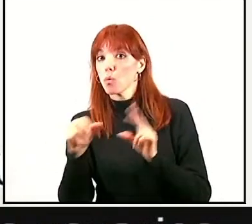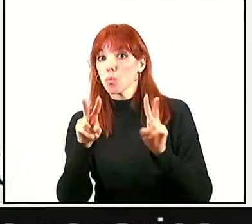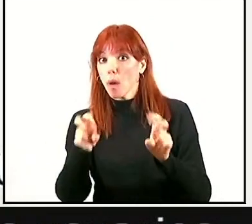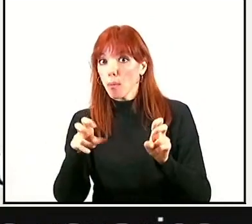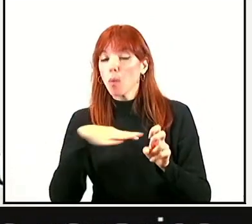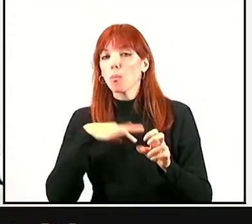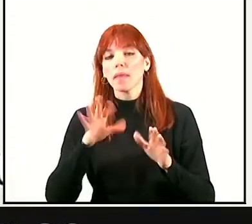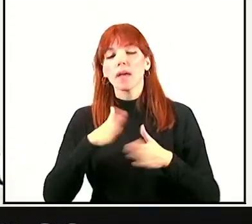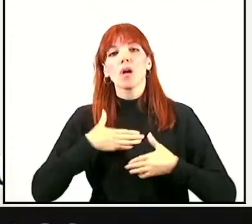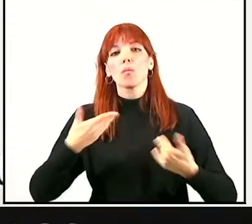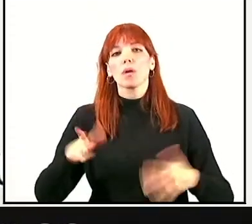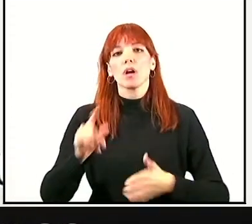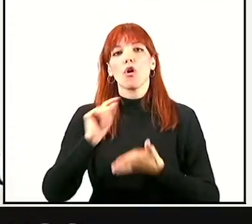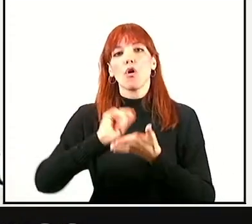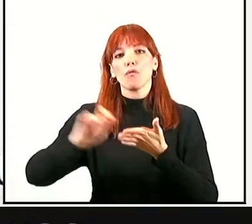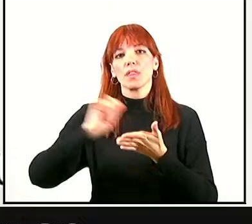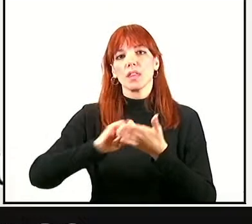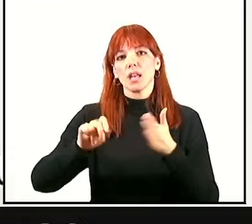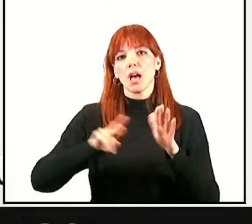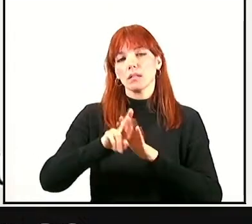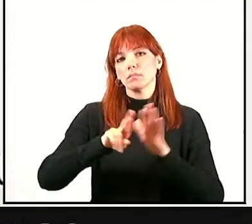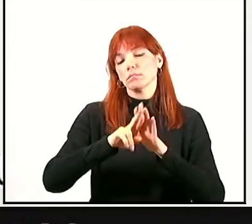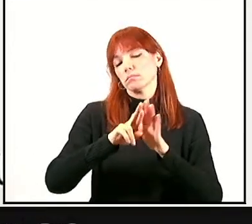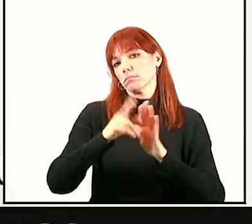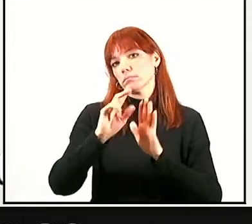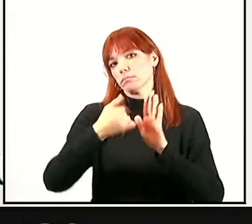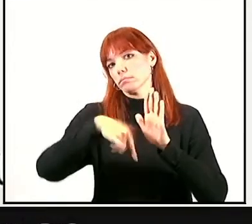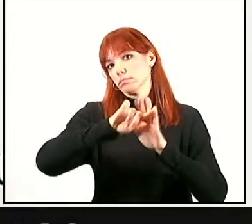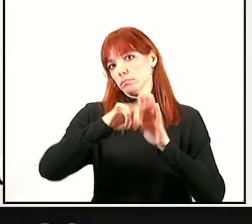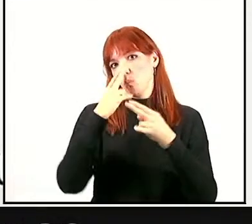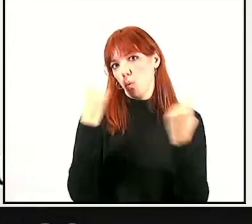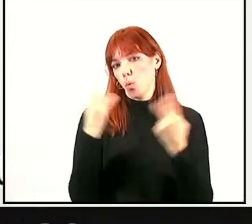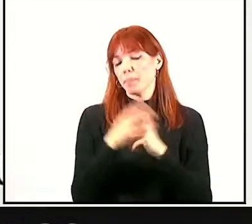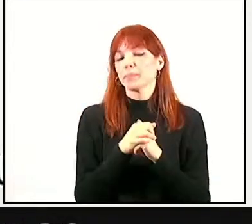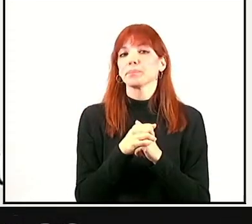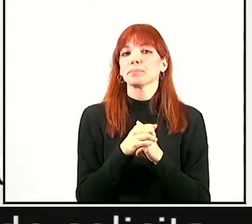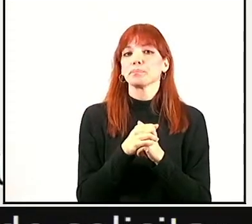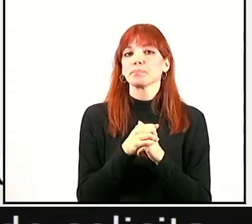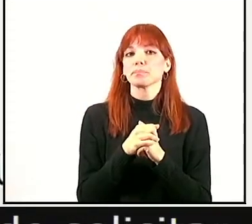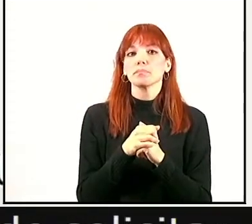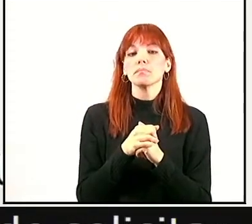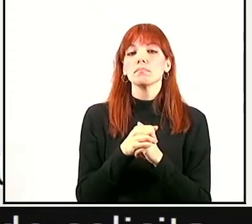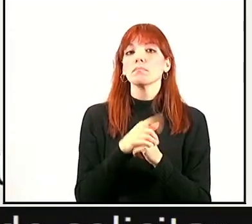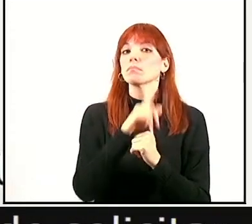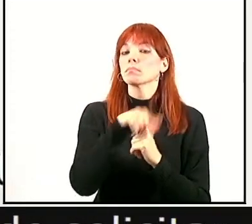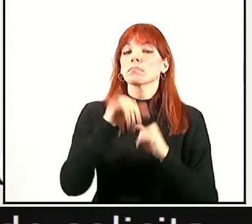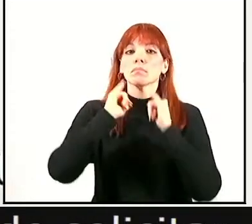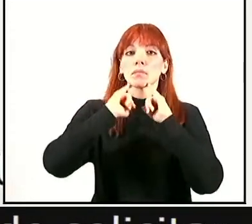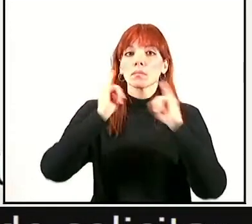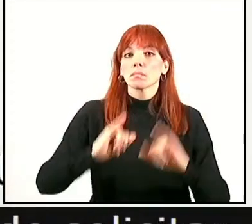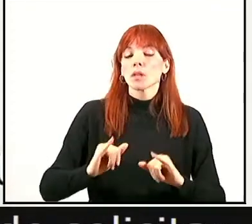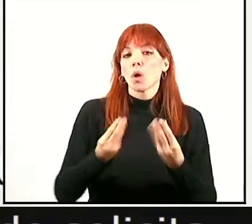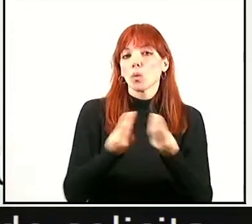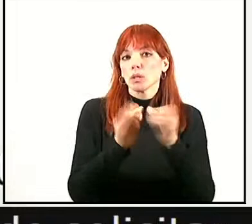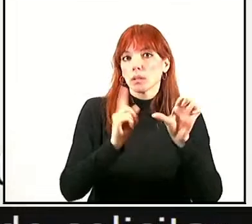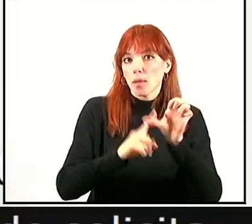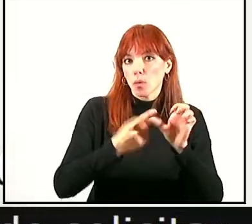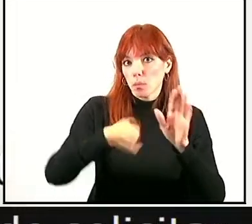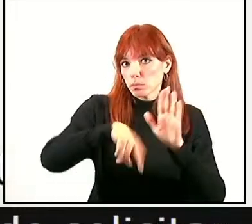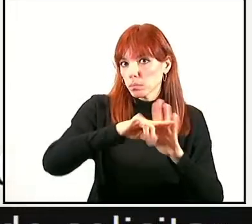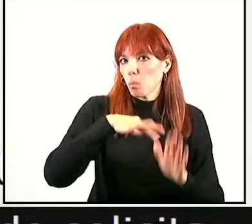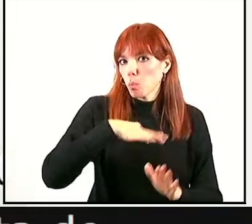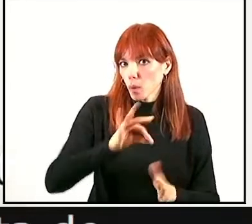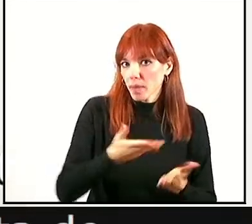cualquier oficina de registro público, se puede solicitar en el Registro Electrónico General de la Junta de Extremadura, se